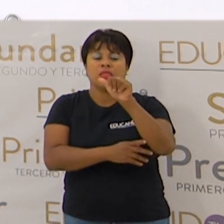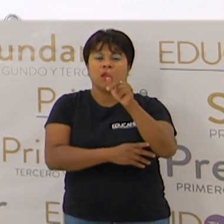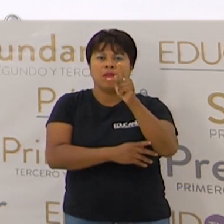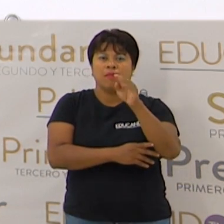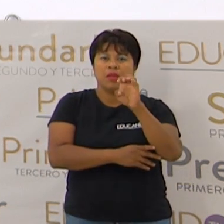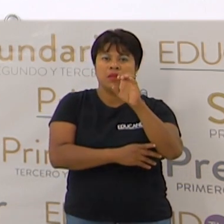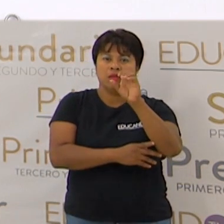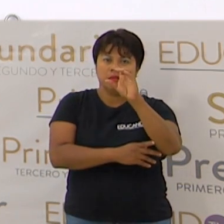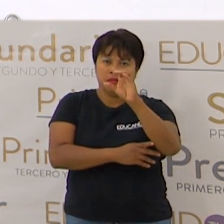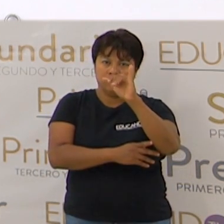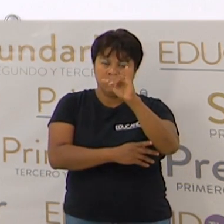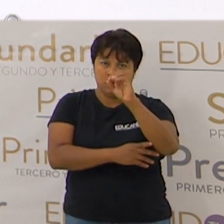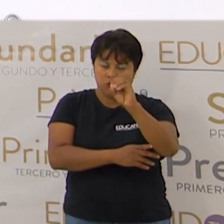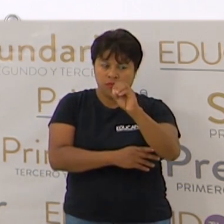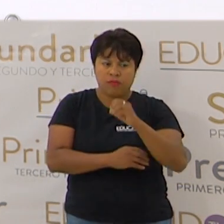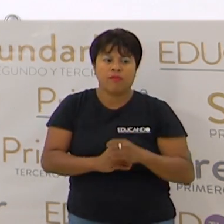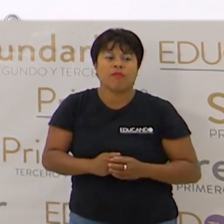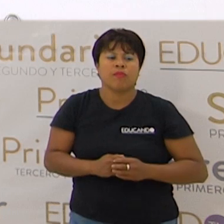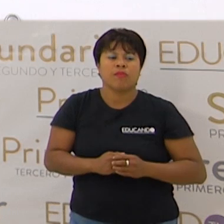trapecio